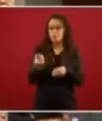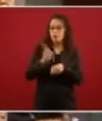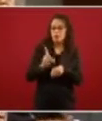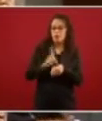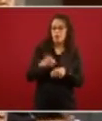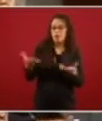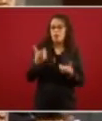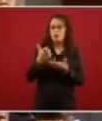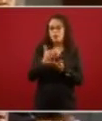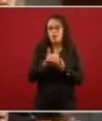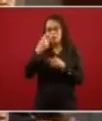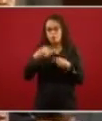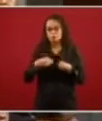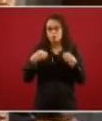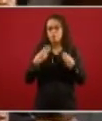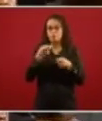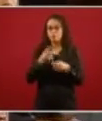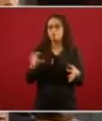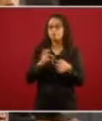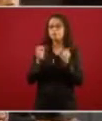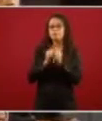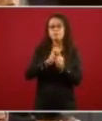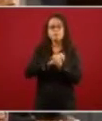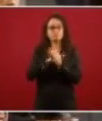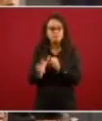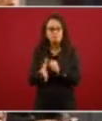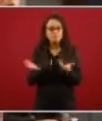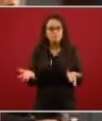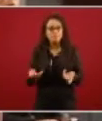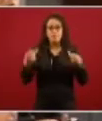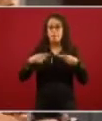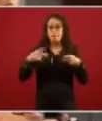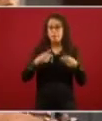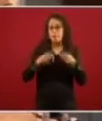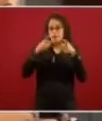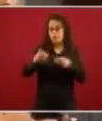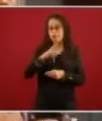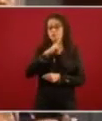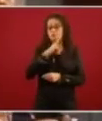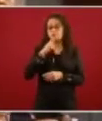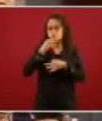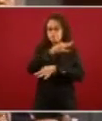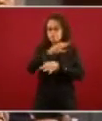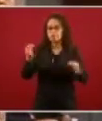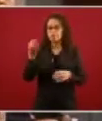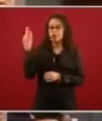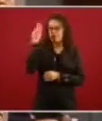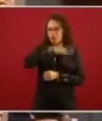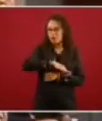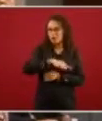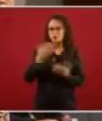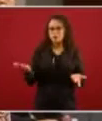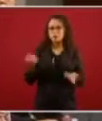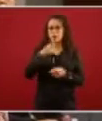Y aunado a eso, presidente, según una encuesta, las fake news o las noticias falsas le están ganando